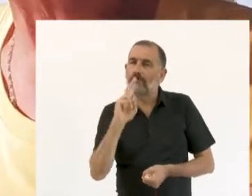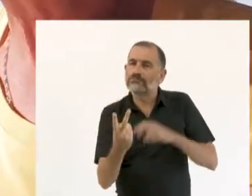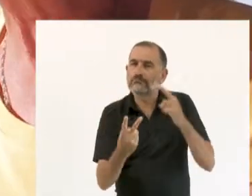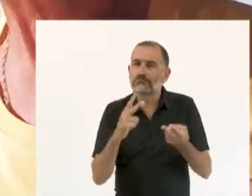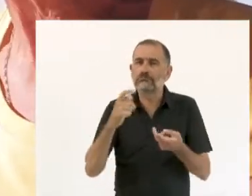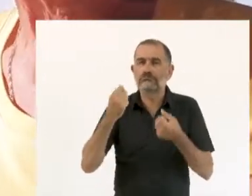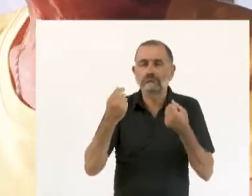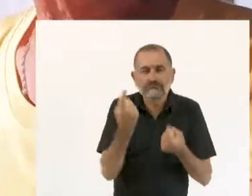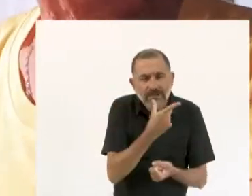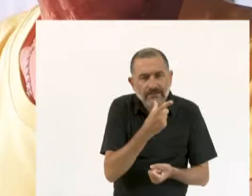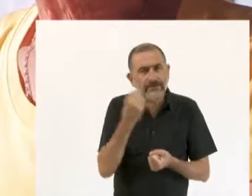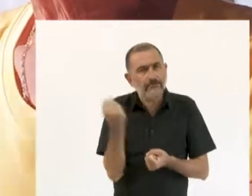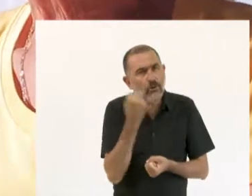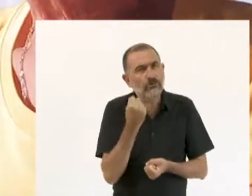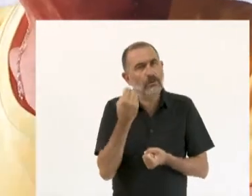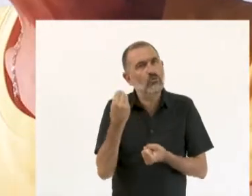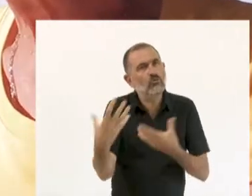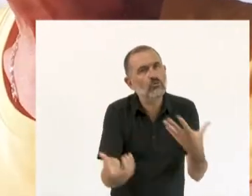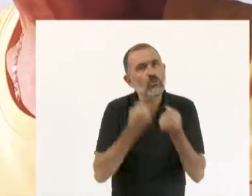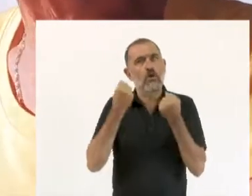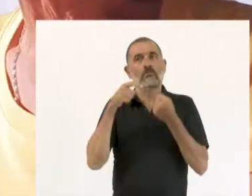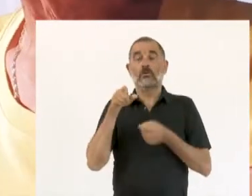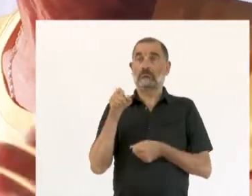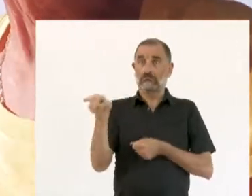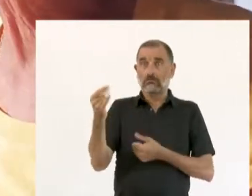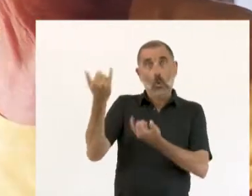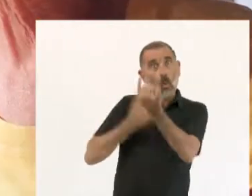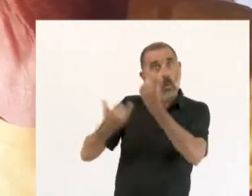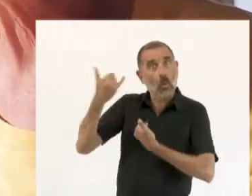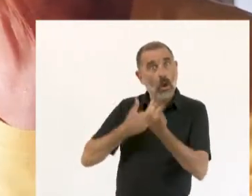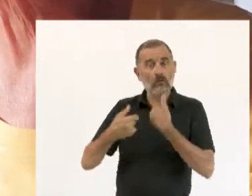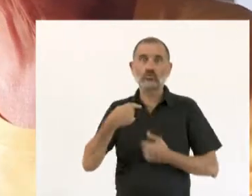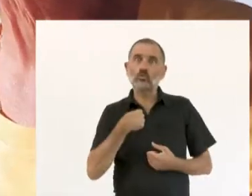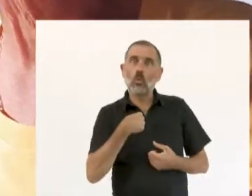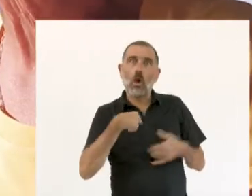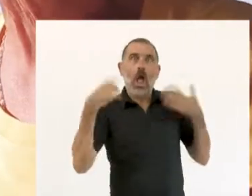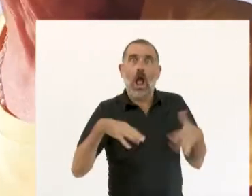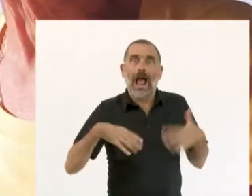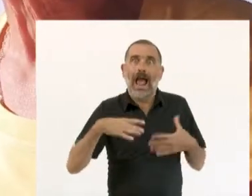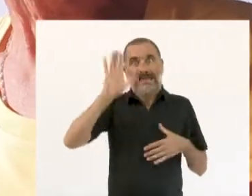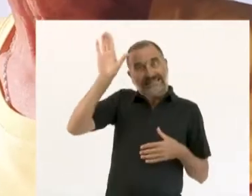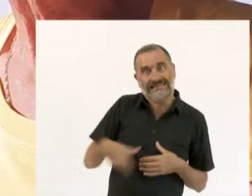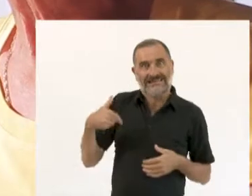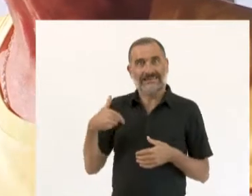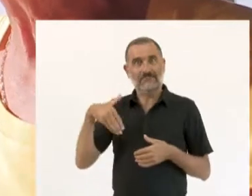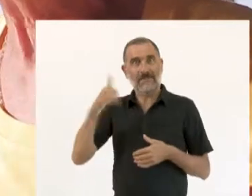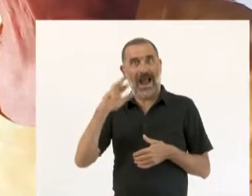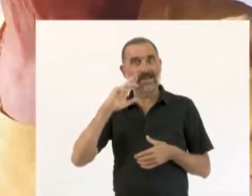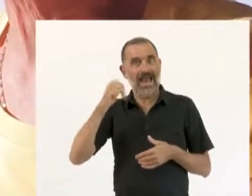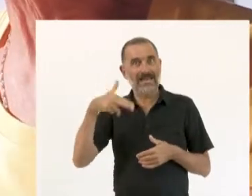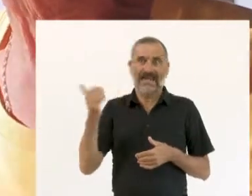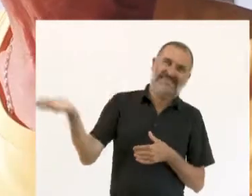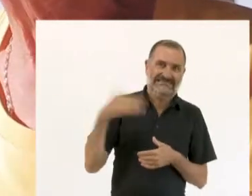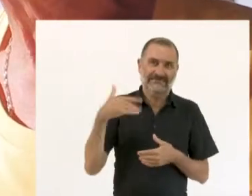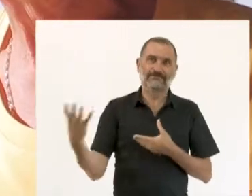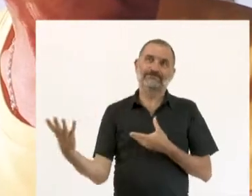nos contaba, entonces inmediatamente nosotros nos poníamos en contacto con la universidad, así